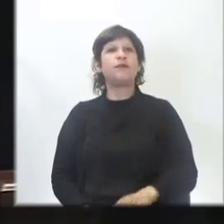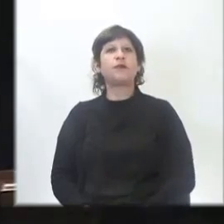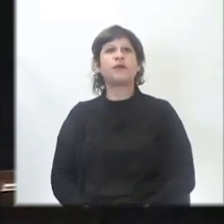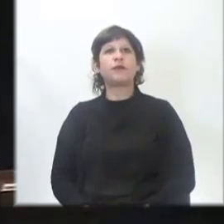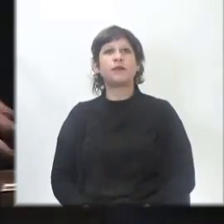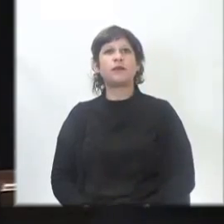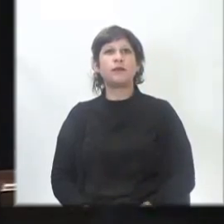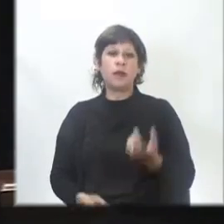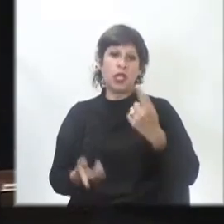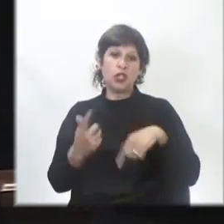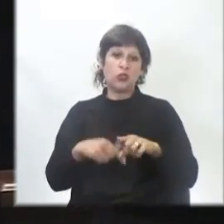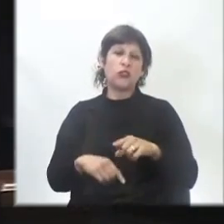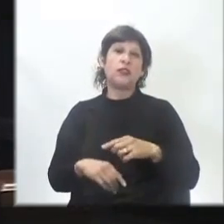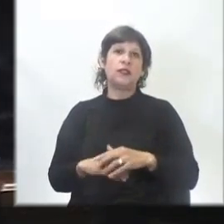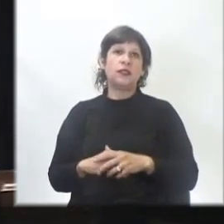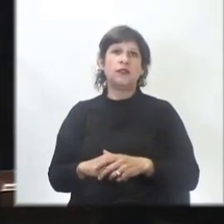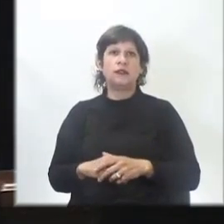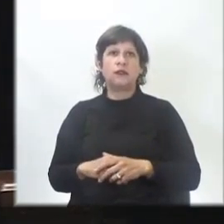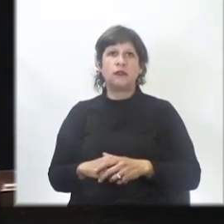O sea que